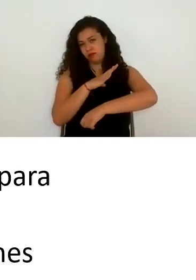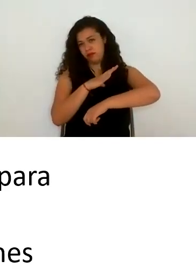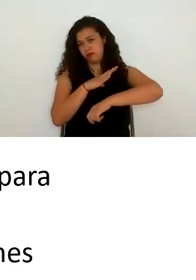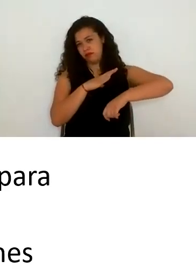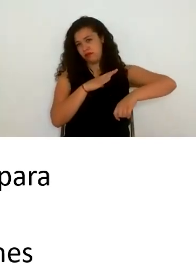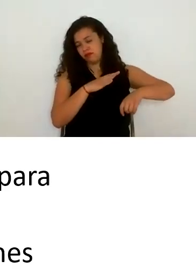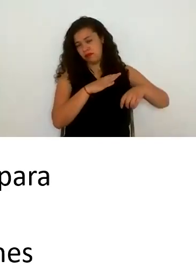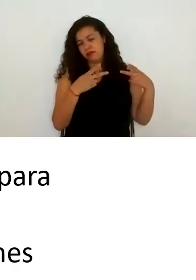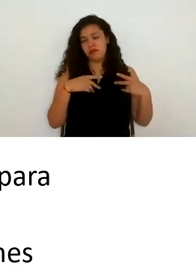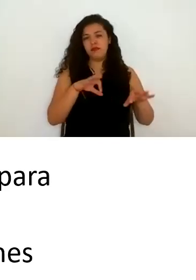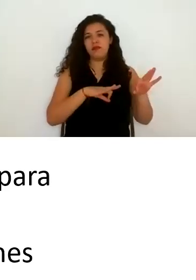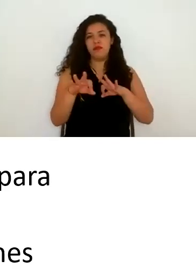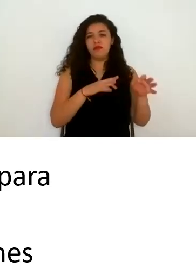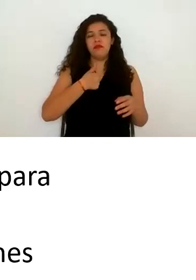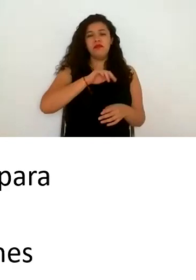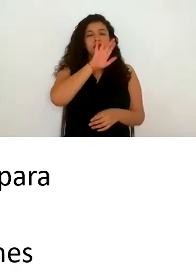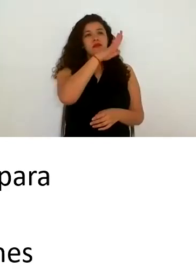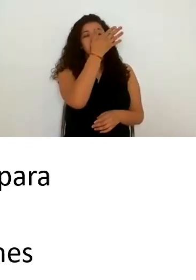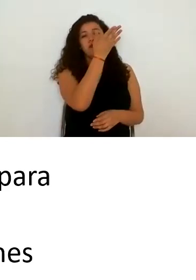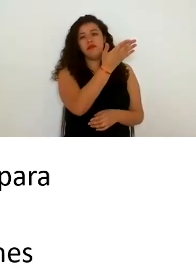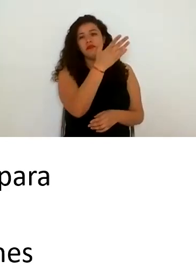el trabajador, pues podemos solicitarle